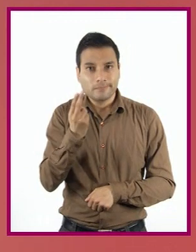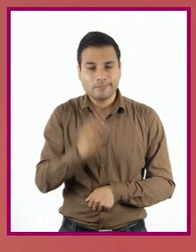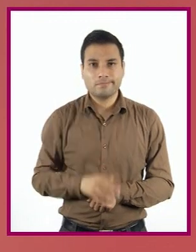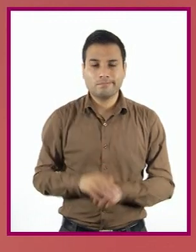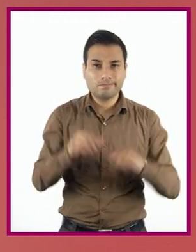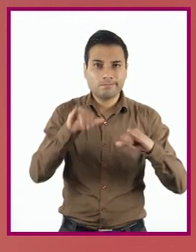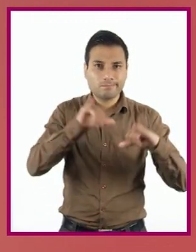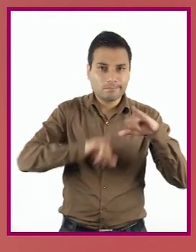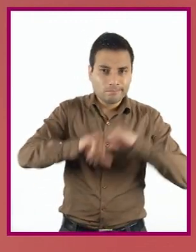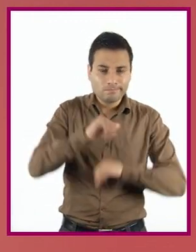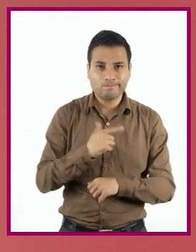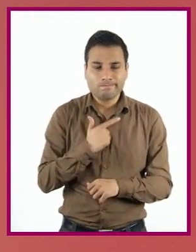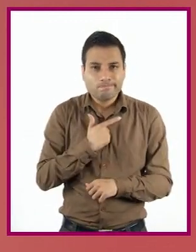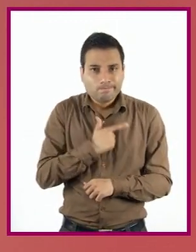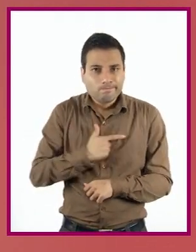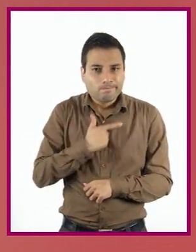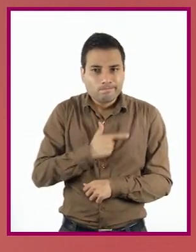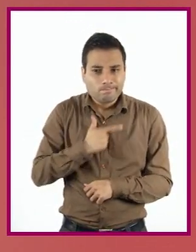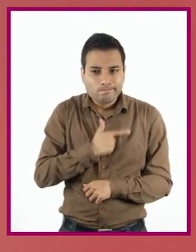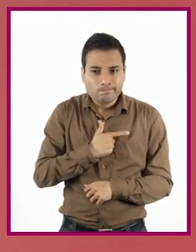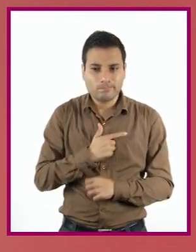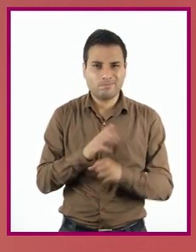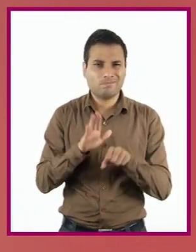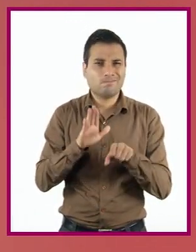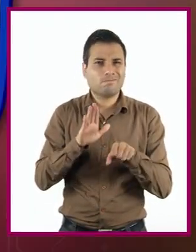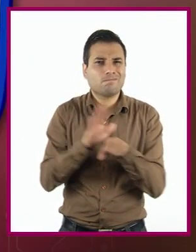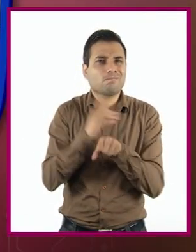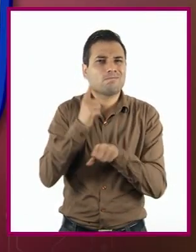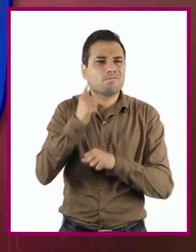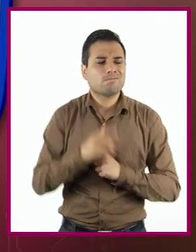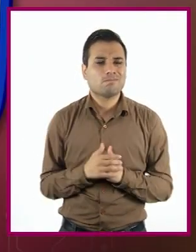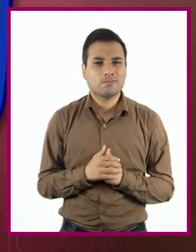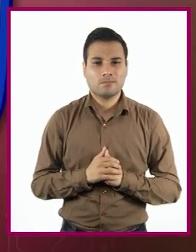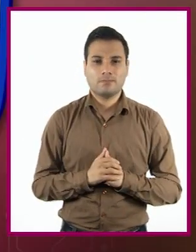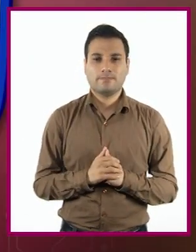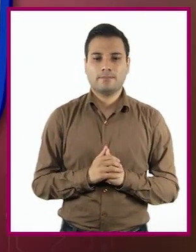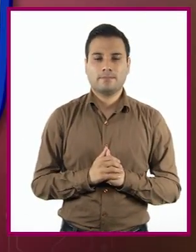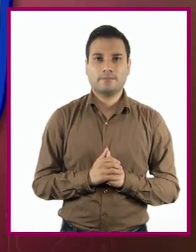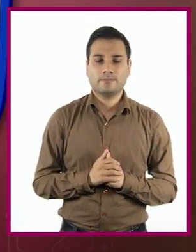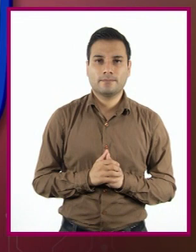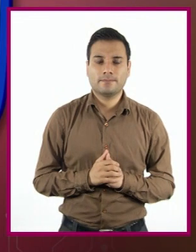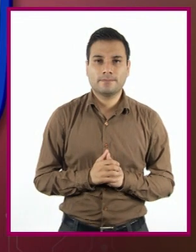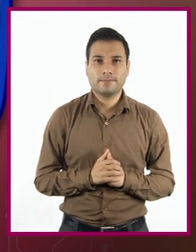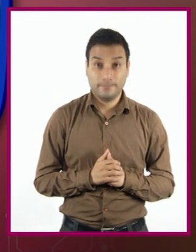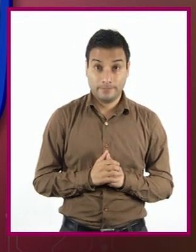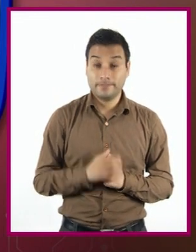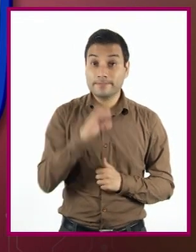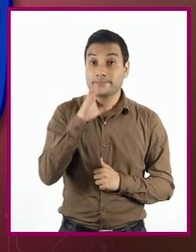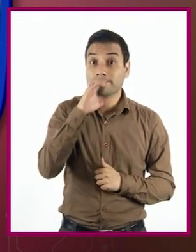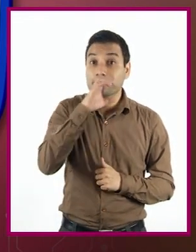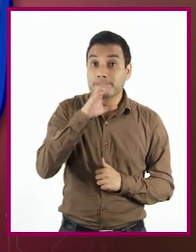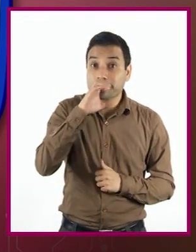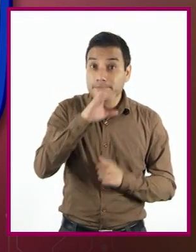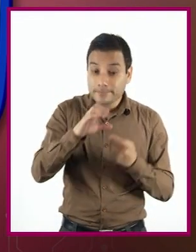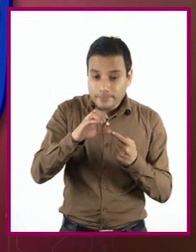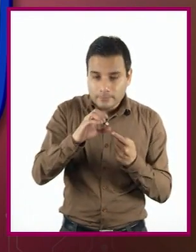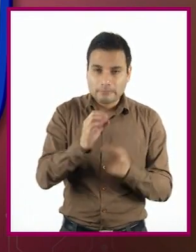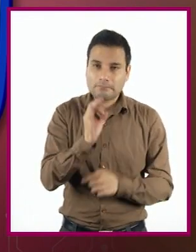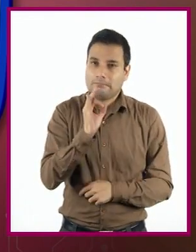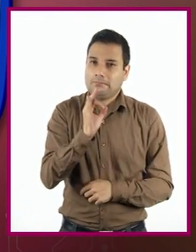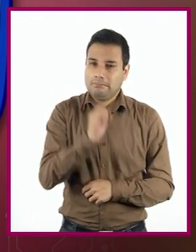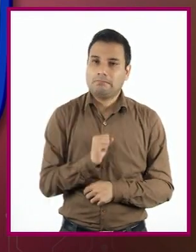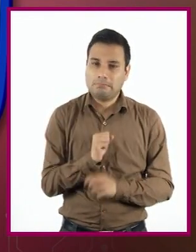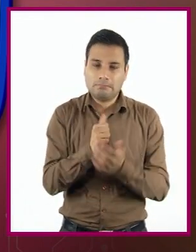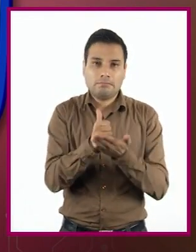la química y su aplicación en este momento de pandemia? La curiosidad es un motor importante que nos plantea